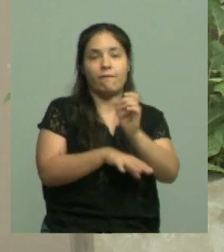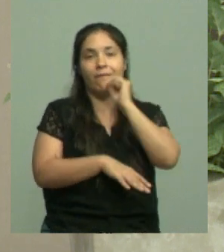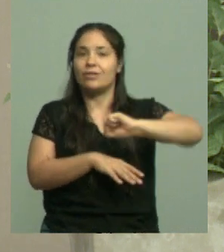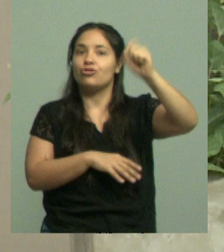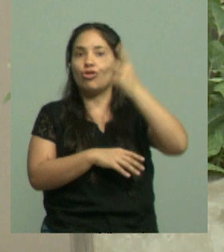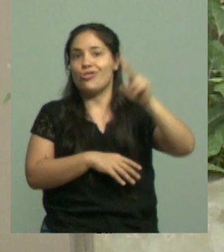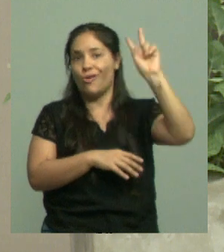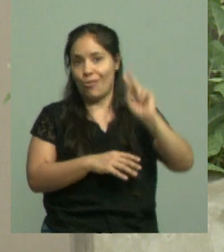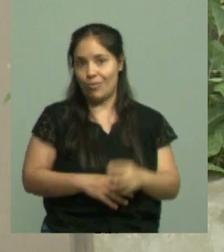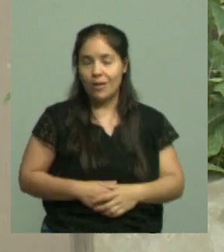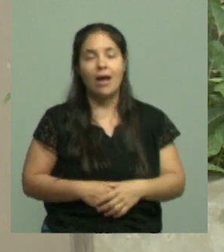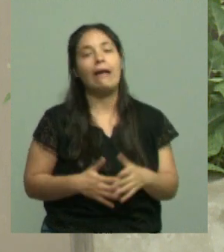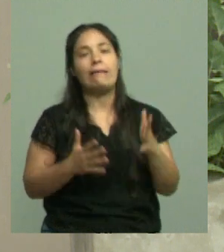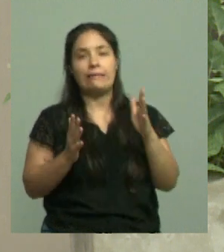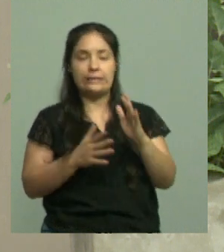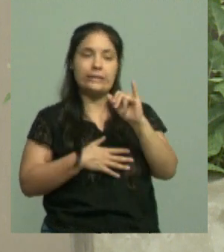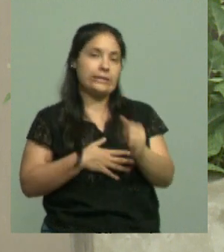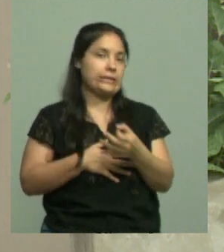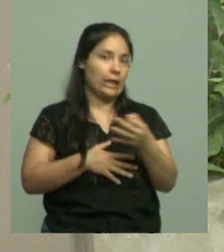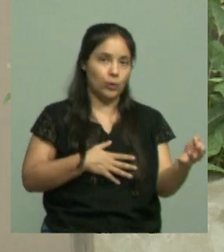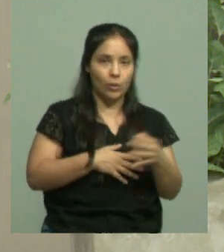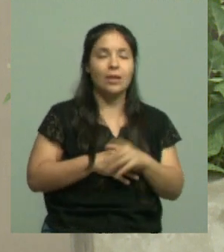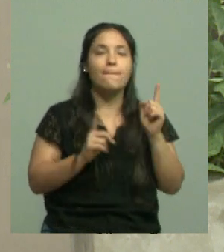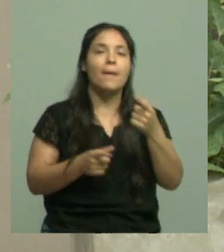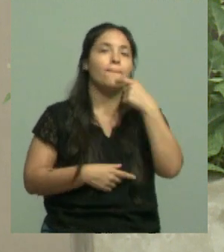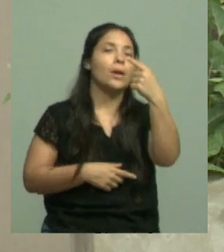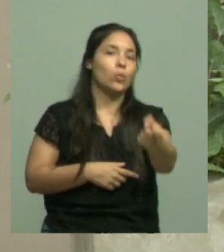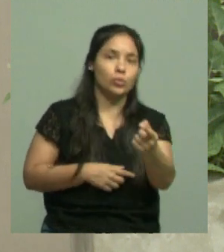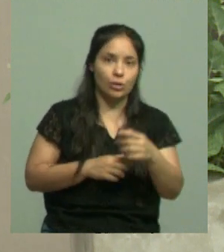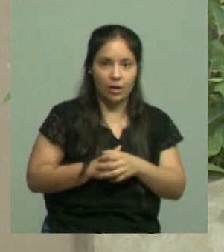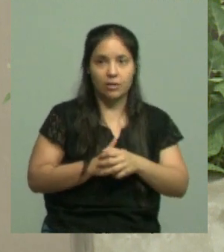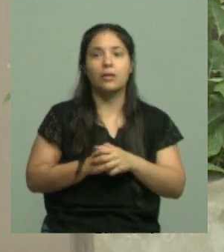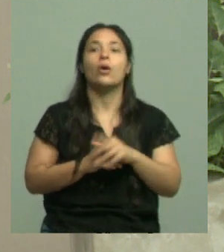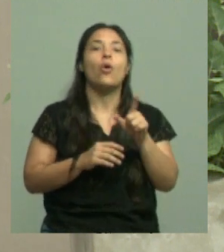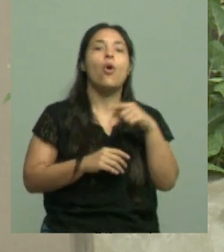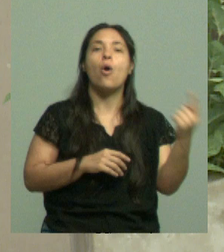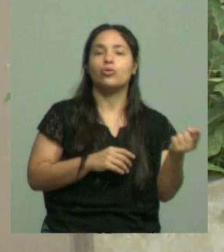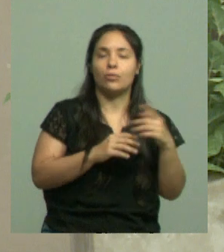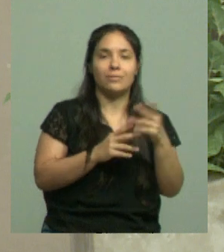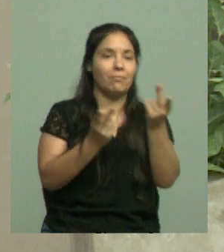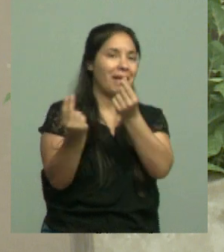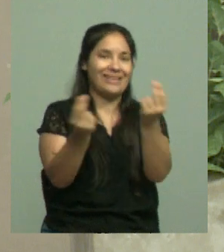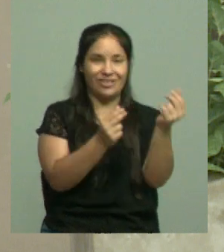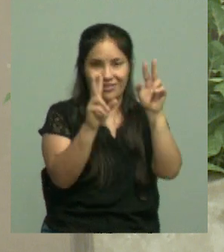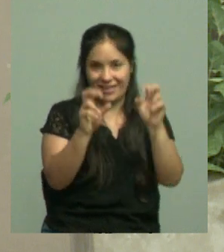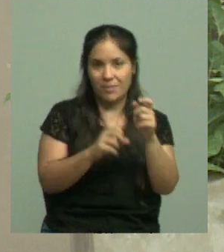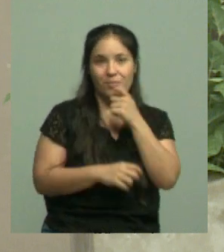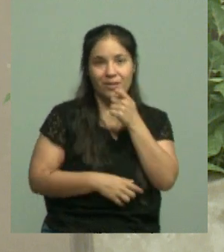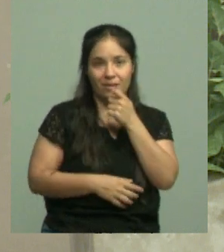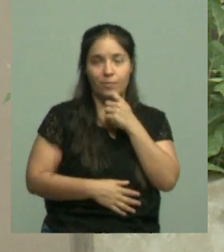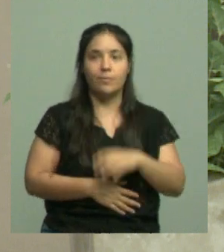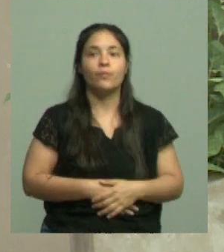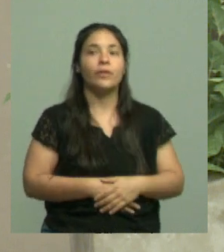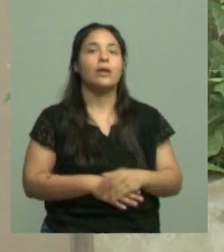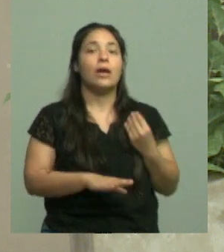Sin duda. No quería dejar de preguntarte también porque se da otro fenómeno. Por ejemplo, recién hablábamos de precios. El otro día hablábamos con un